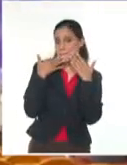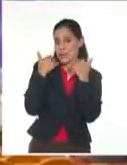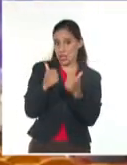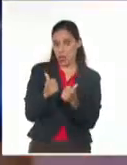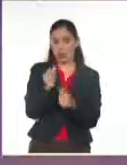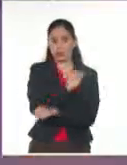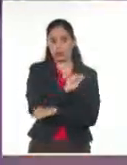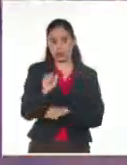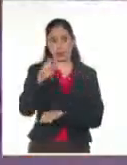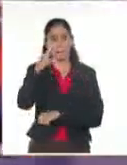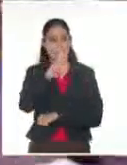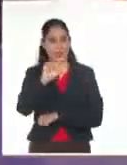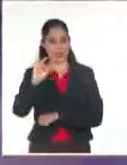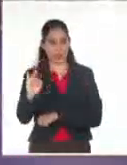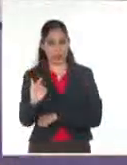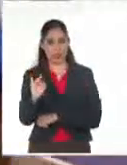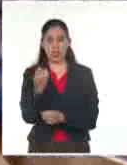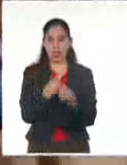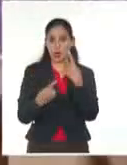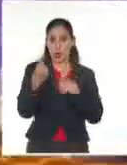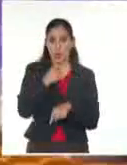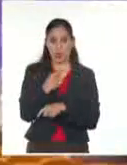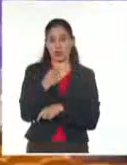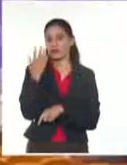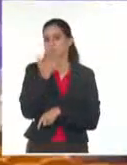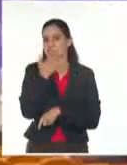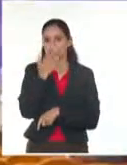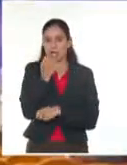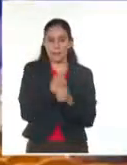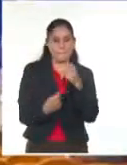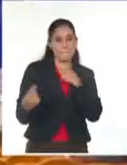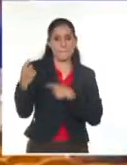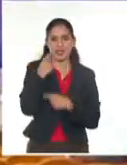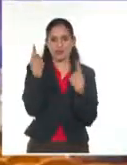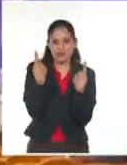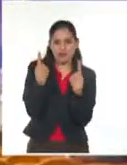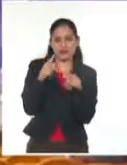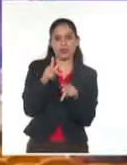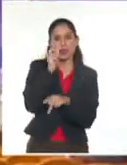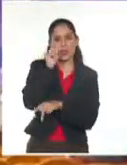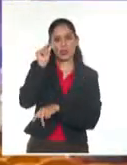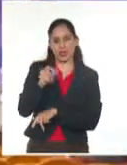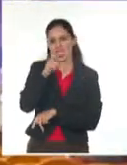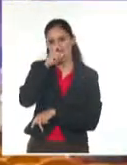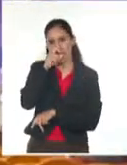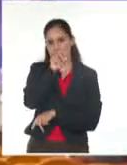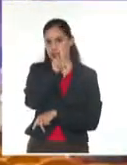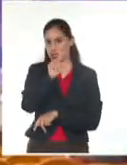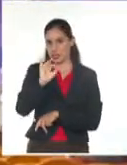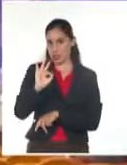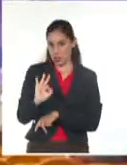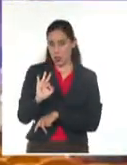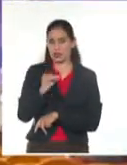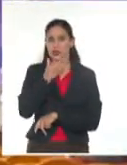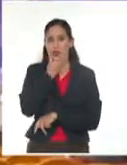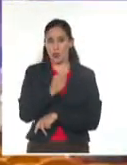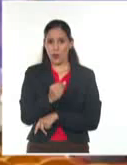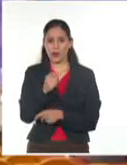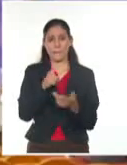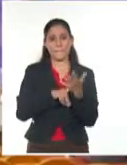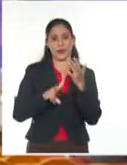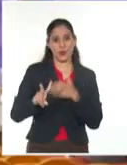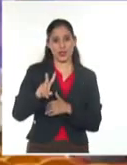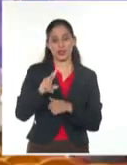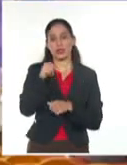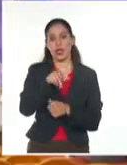27 unidades. Especial atención con Daniel Guillermo, que es un talentoso joven de apenas 18 años de la provincia de Matanzas, que posee